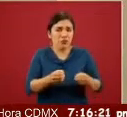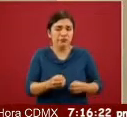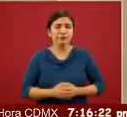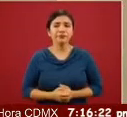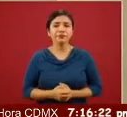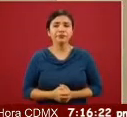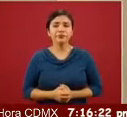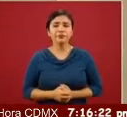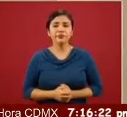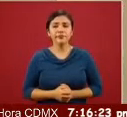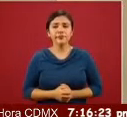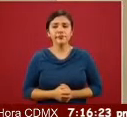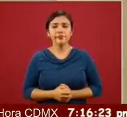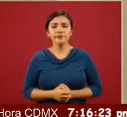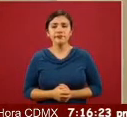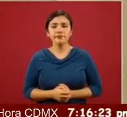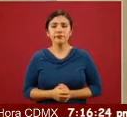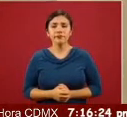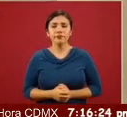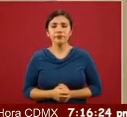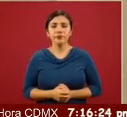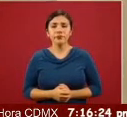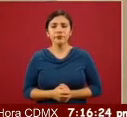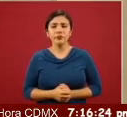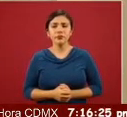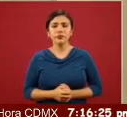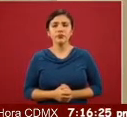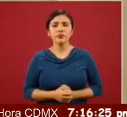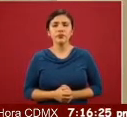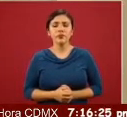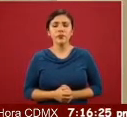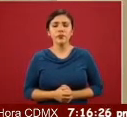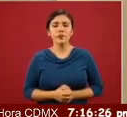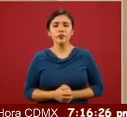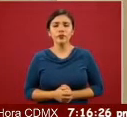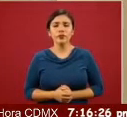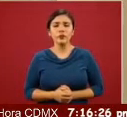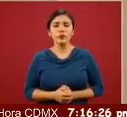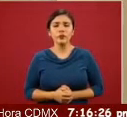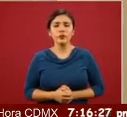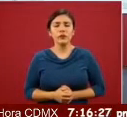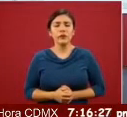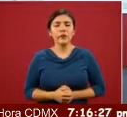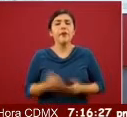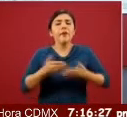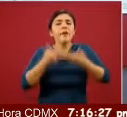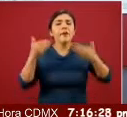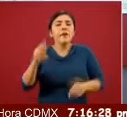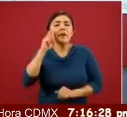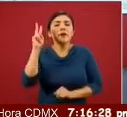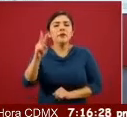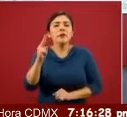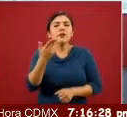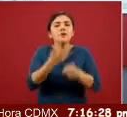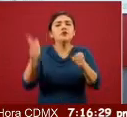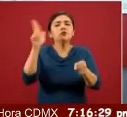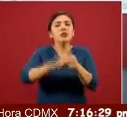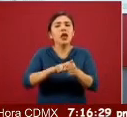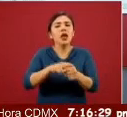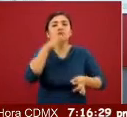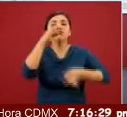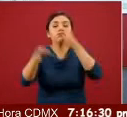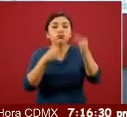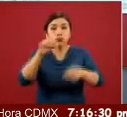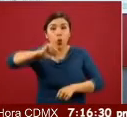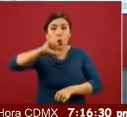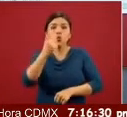la siguiente diapositiva vemos precisamente los hospitales notificantes, se suma uno más el día de